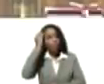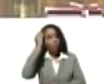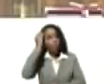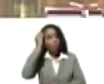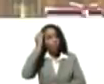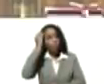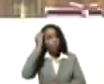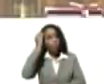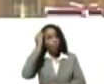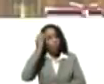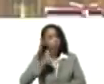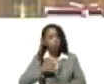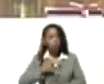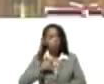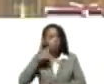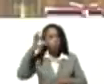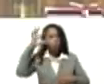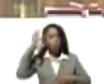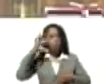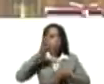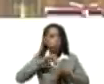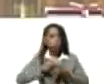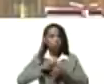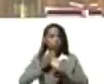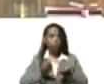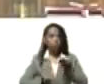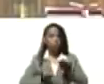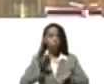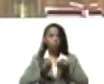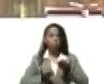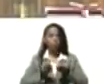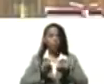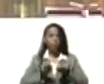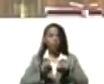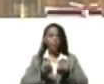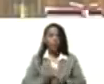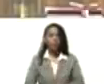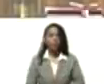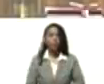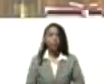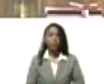y en el sentimiento en la voluntad un equilibrio